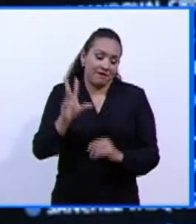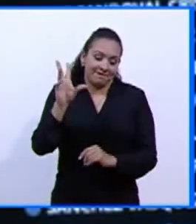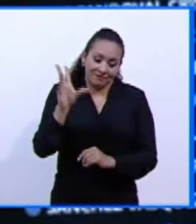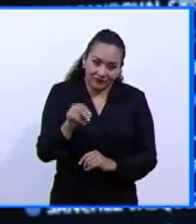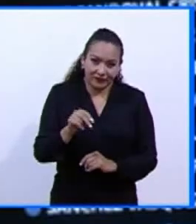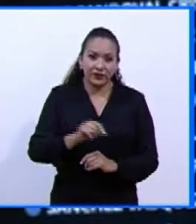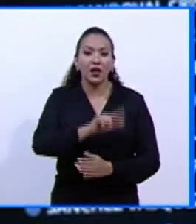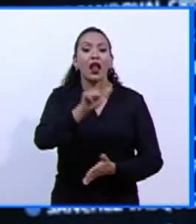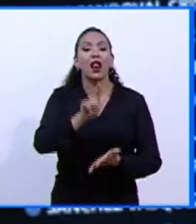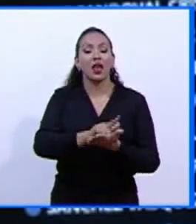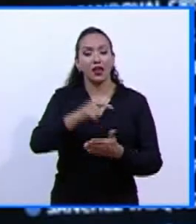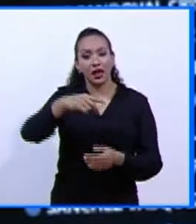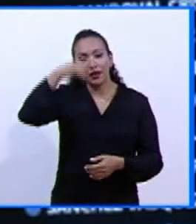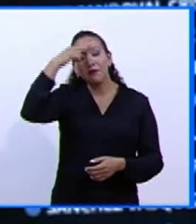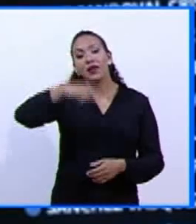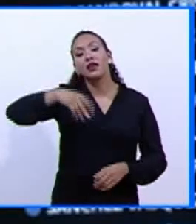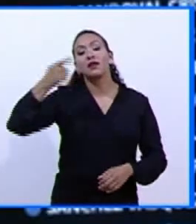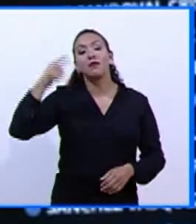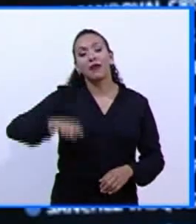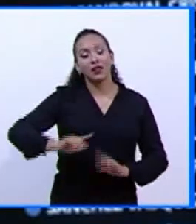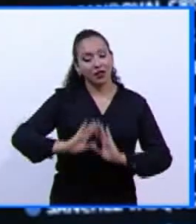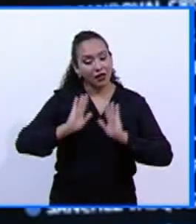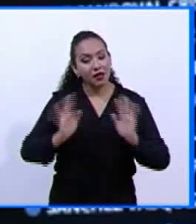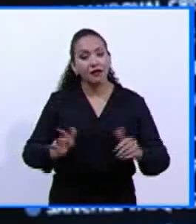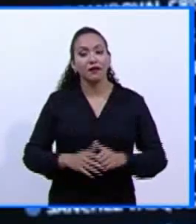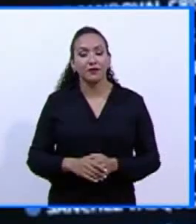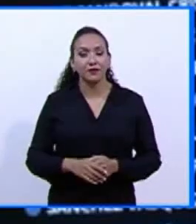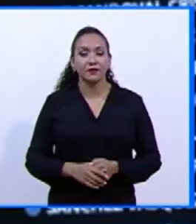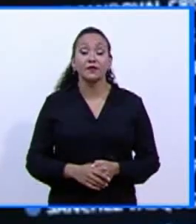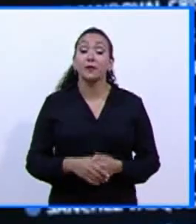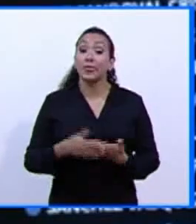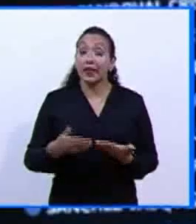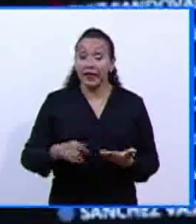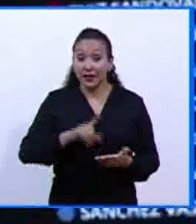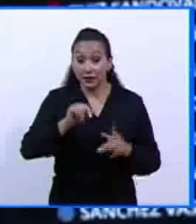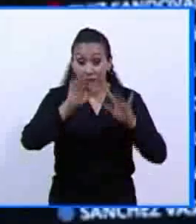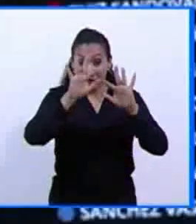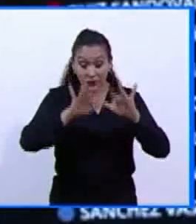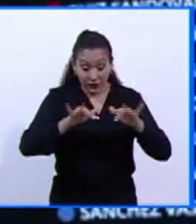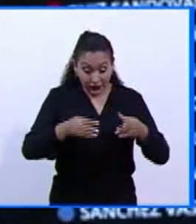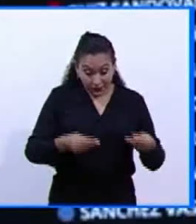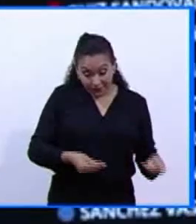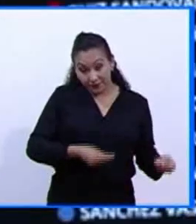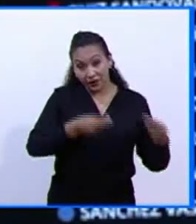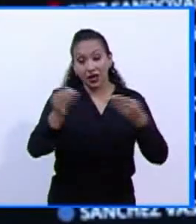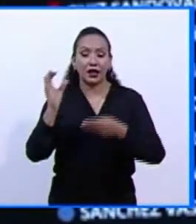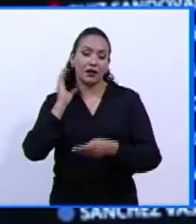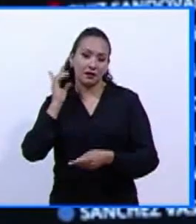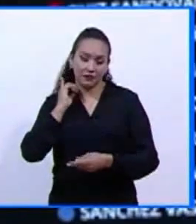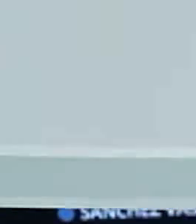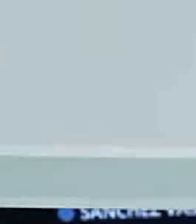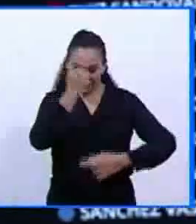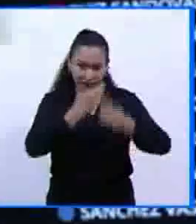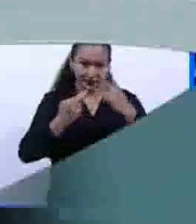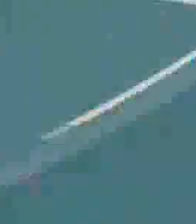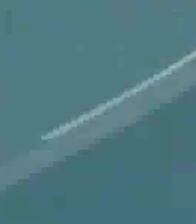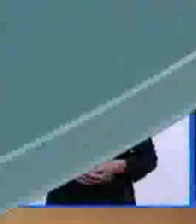de las leyes aplicables. La minuta fue enviada a la Cámara de Diputados.